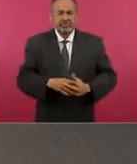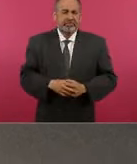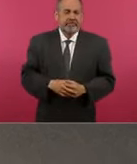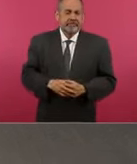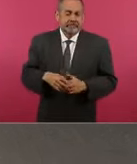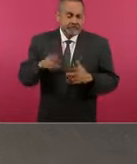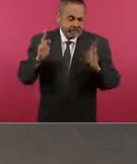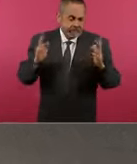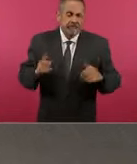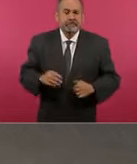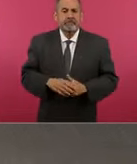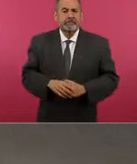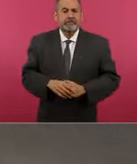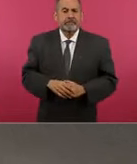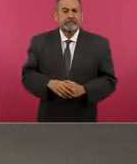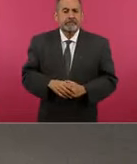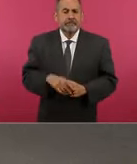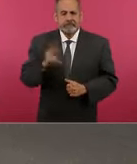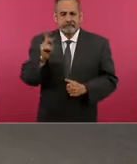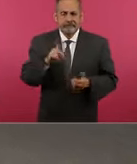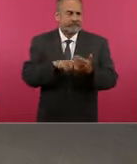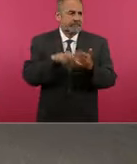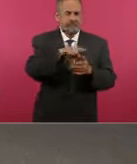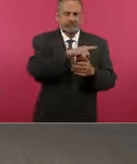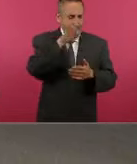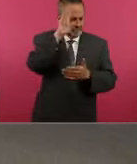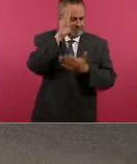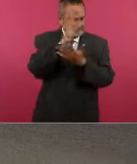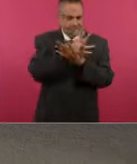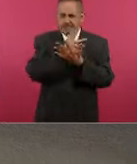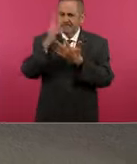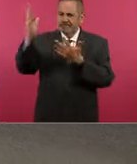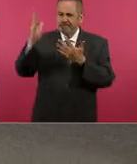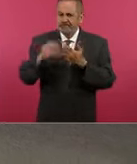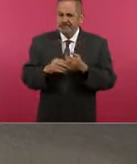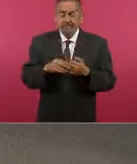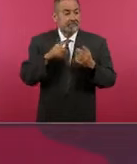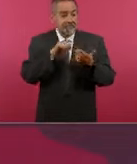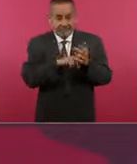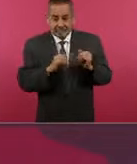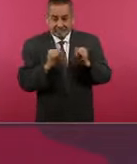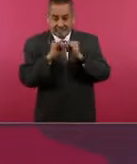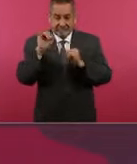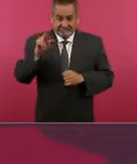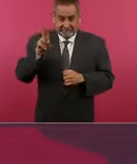Pero sí, son excesos. Y así como ese instituto,